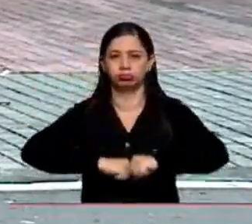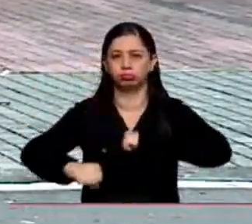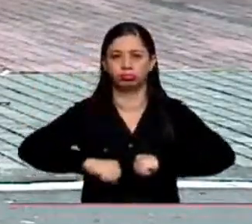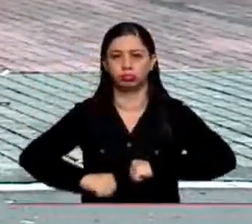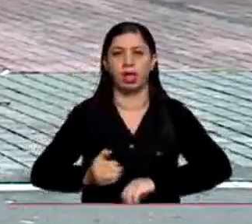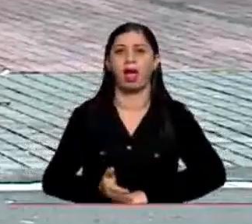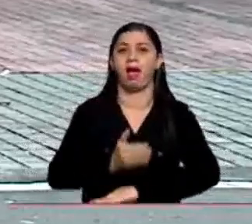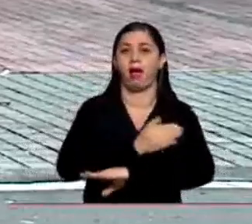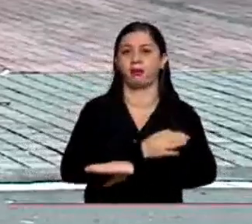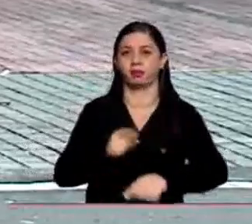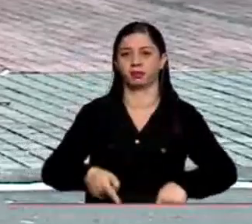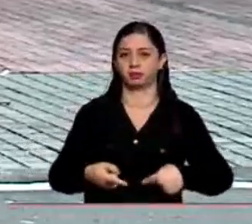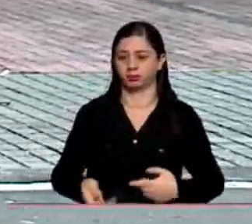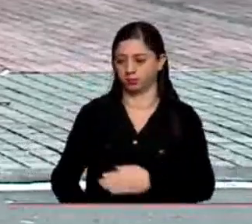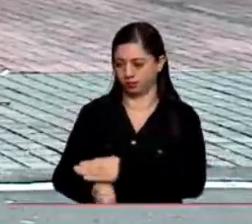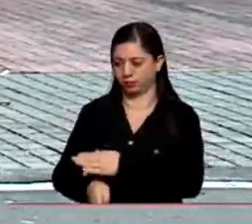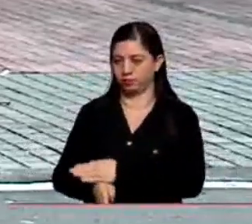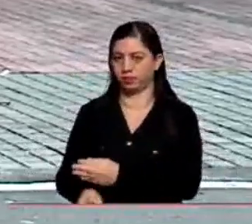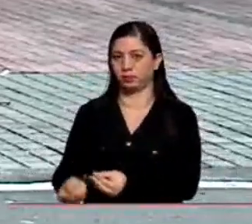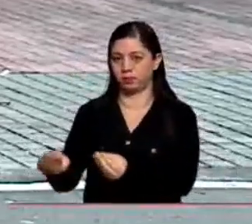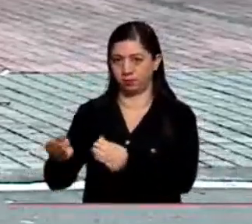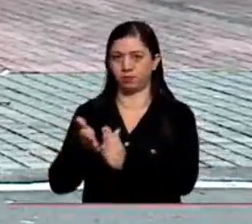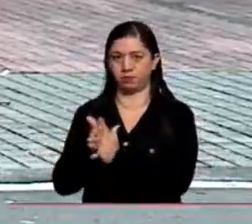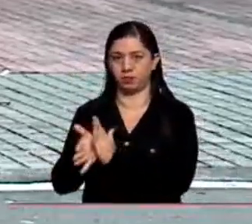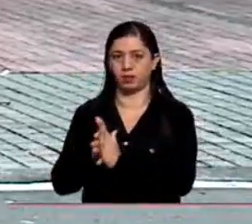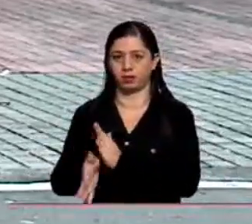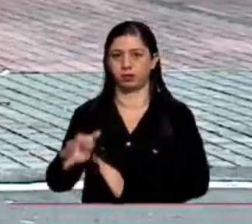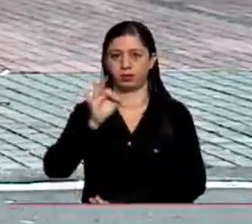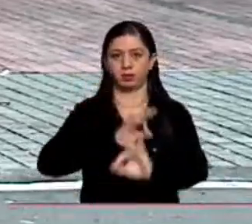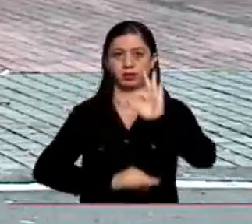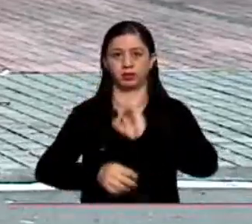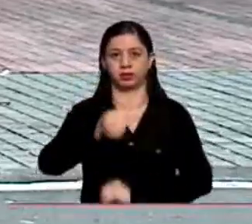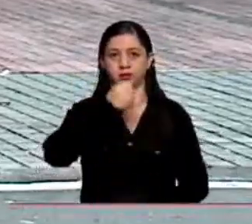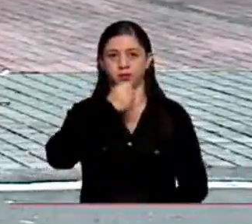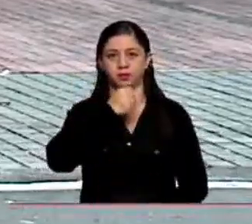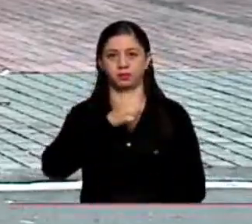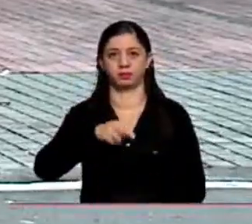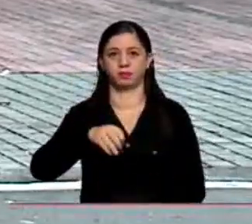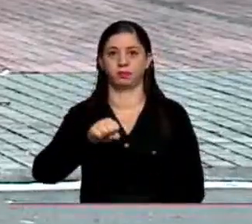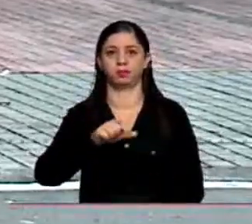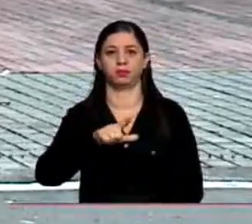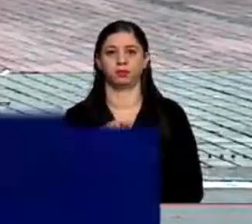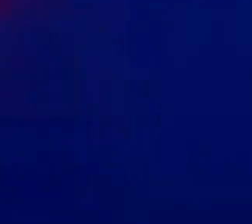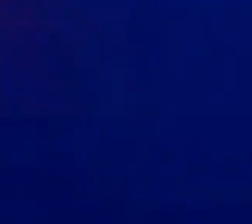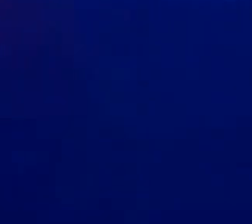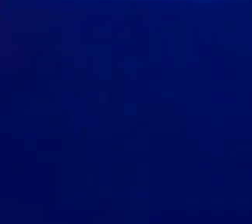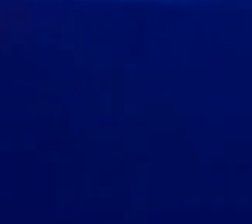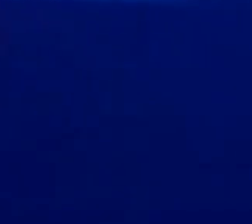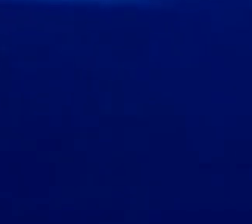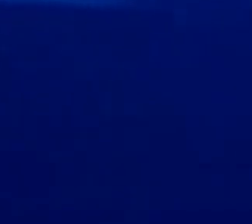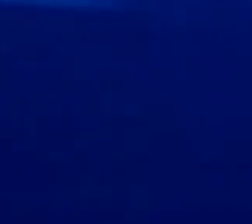este certamen. Continúen ustedes con más información. Para Telepacífico Noticias, Maleja Urriago.